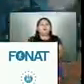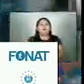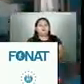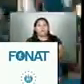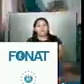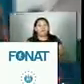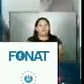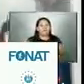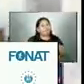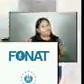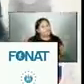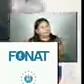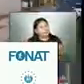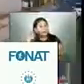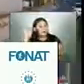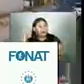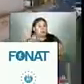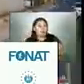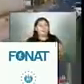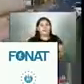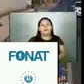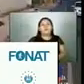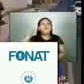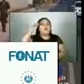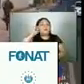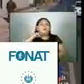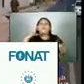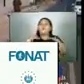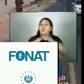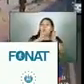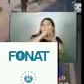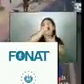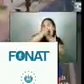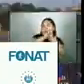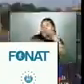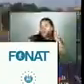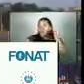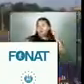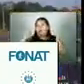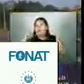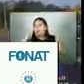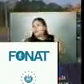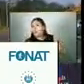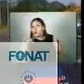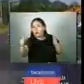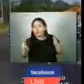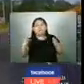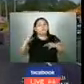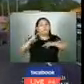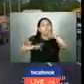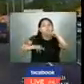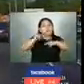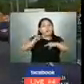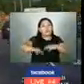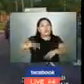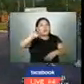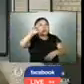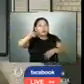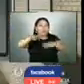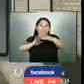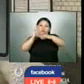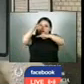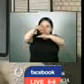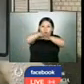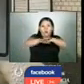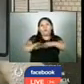el presidente de la República, Nayib Bukele, anunció más proyectos viales para el oriente del país. Entre ellos está la construcción de tres pasos a desnivel,